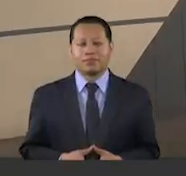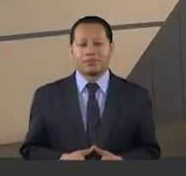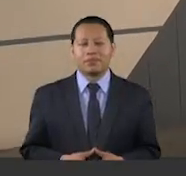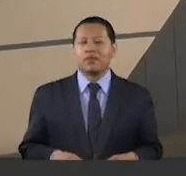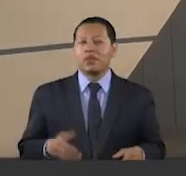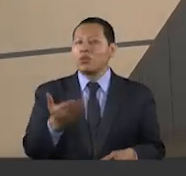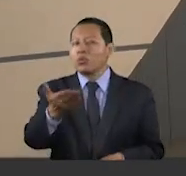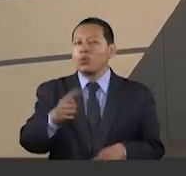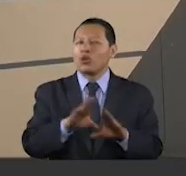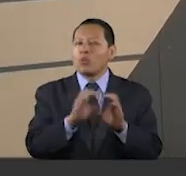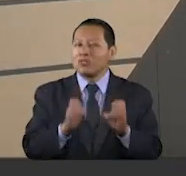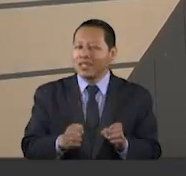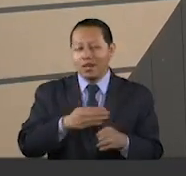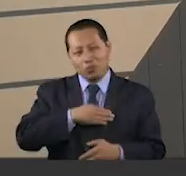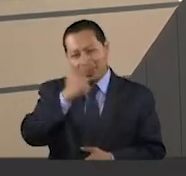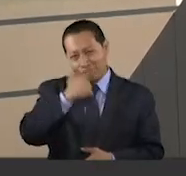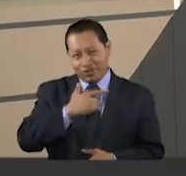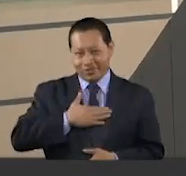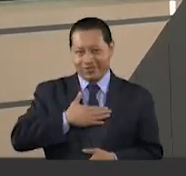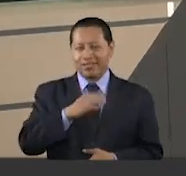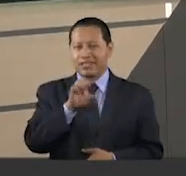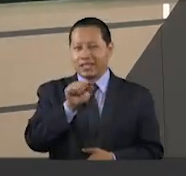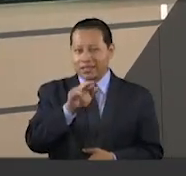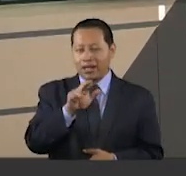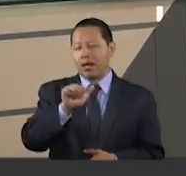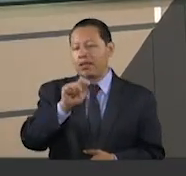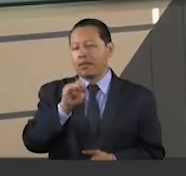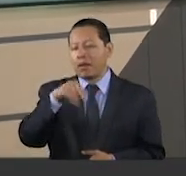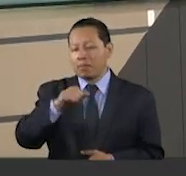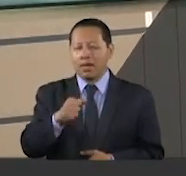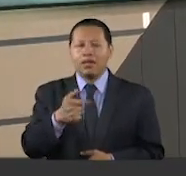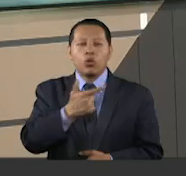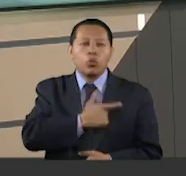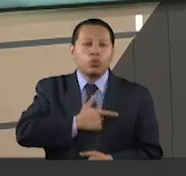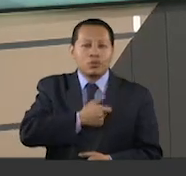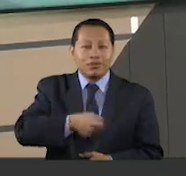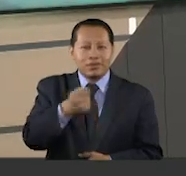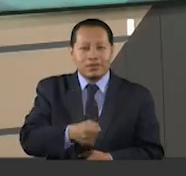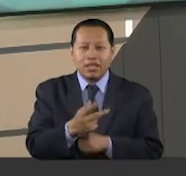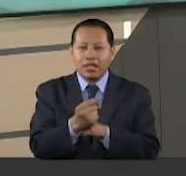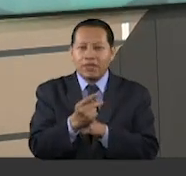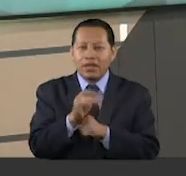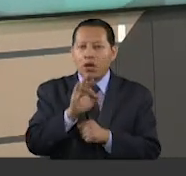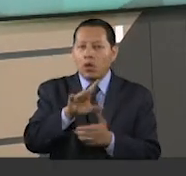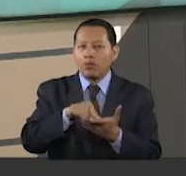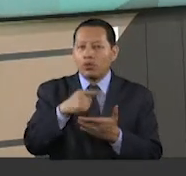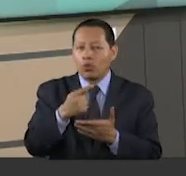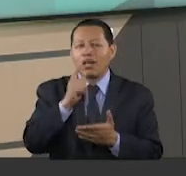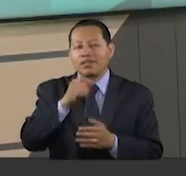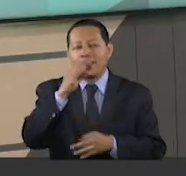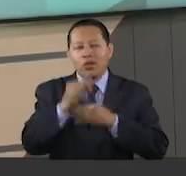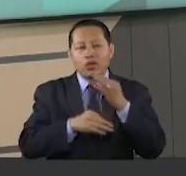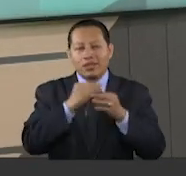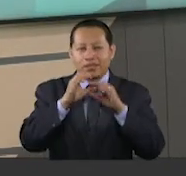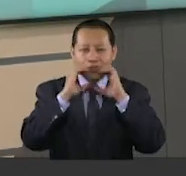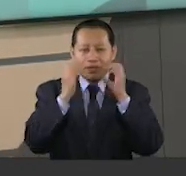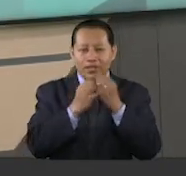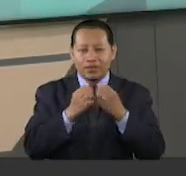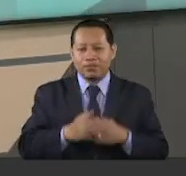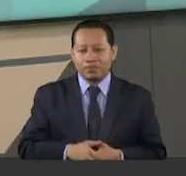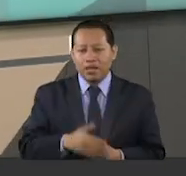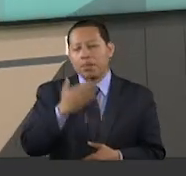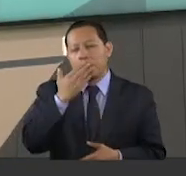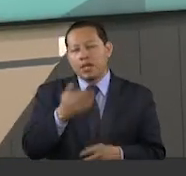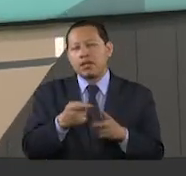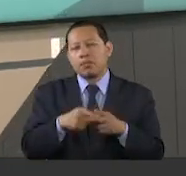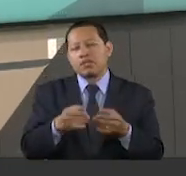Cómo está usted muy buenas noches soy César Aldama y es un gusto saludarle aquí en la frecuencia del 45.1 en noticias del Congreso Vámonos